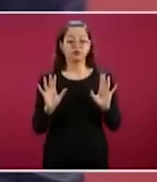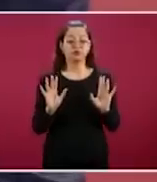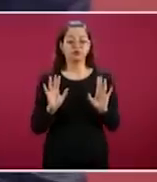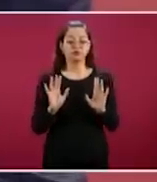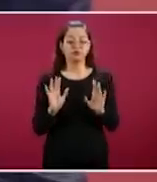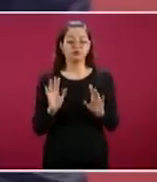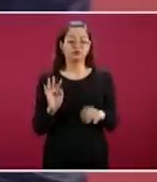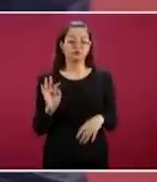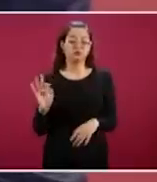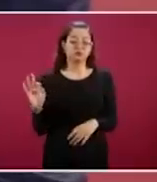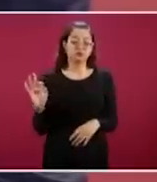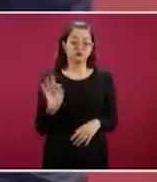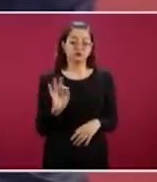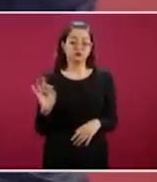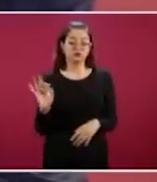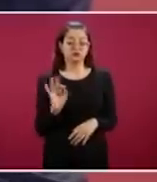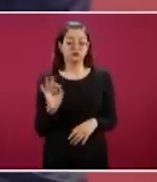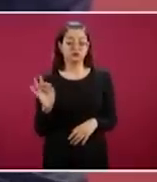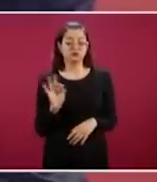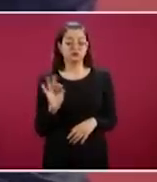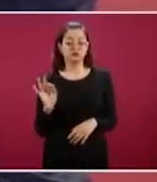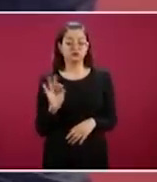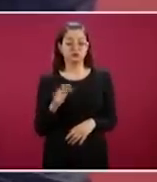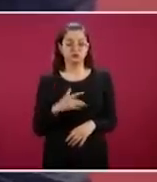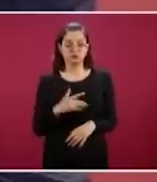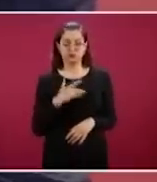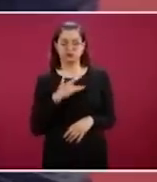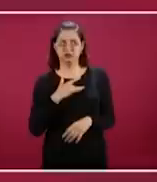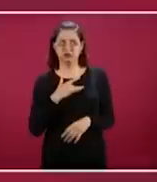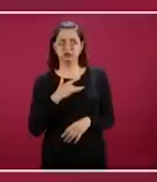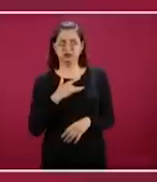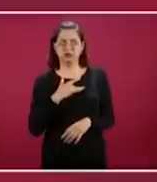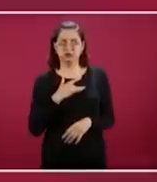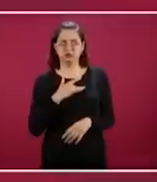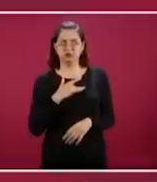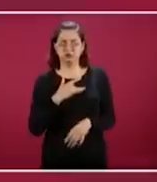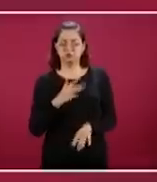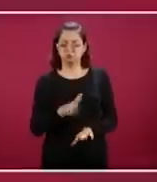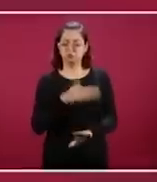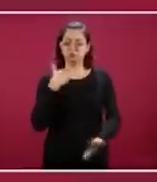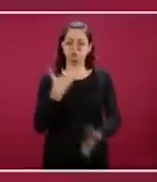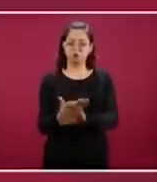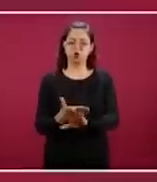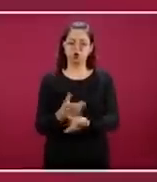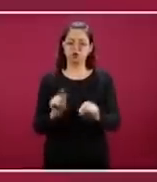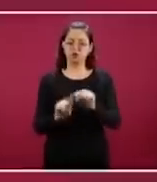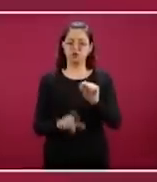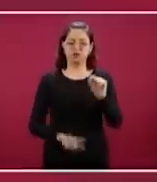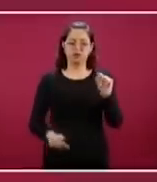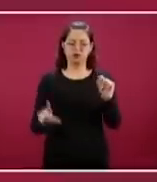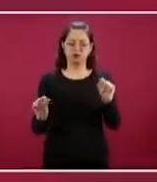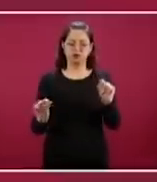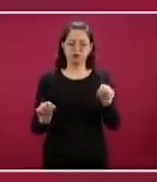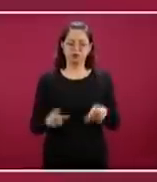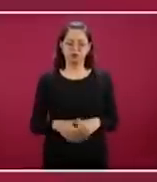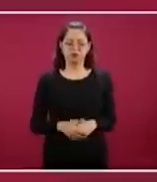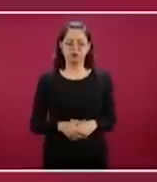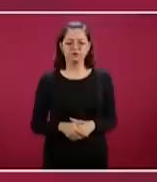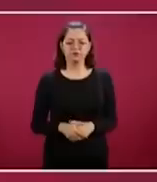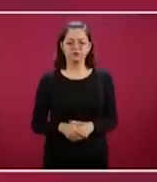se tomara una decisión que consideráramos contraria al interés nacional.